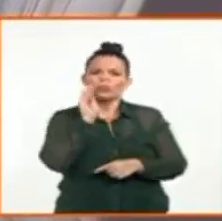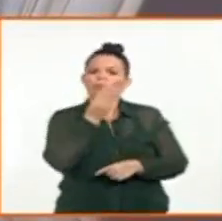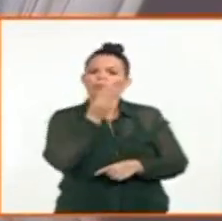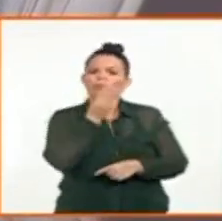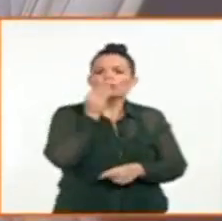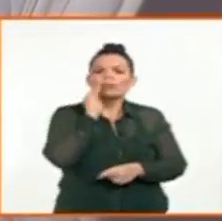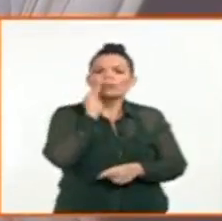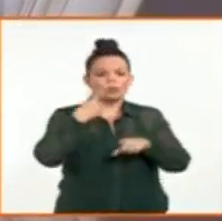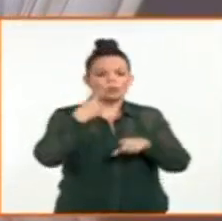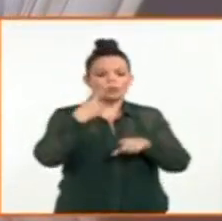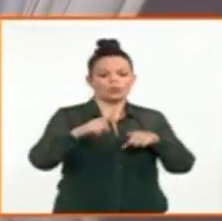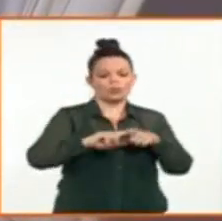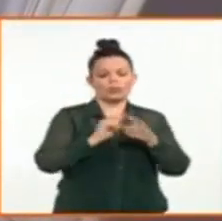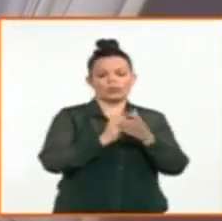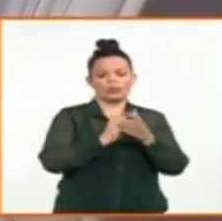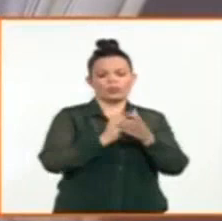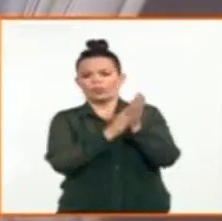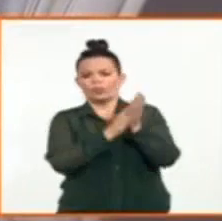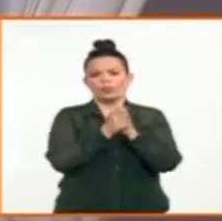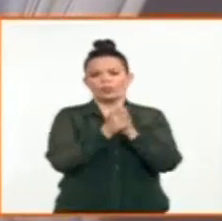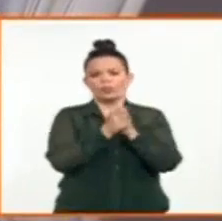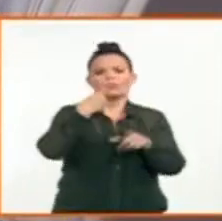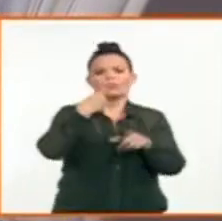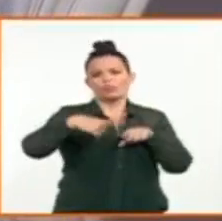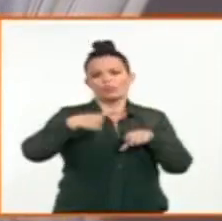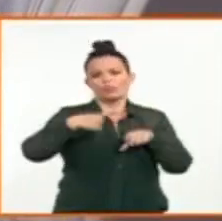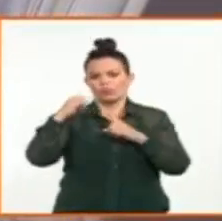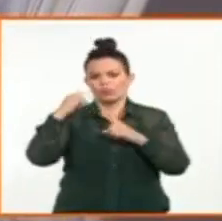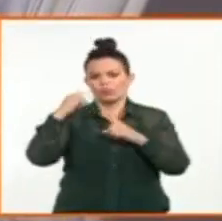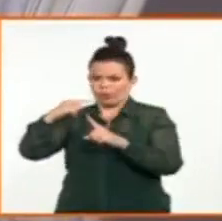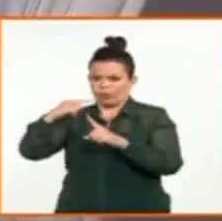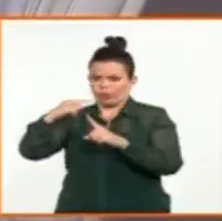nivel importante para el turismo, para Minsin y para las tiendas